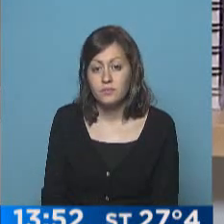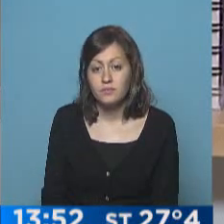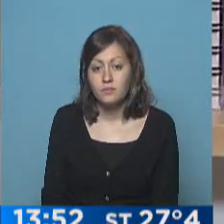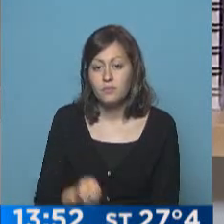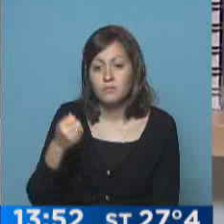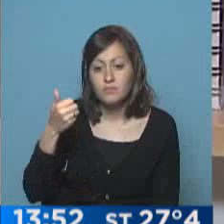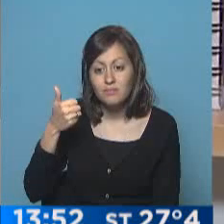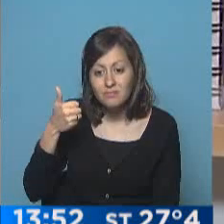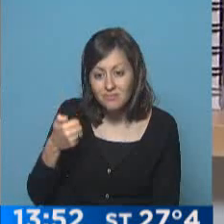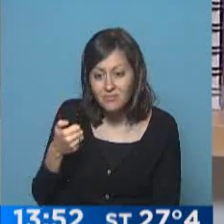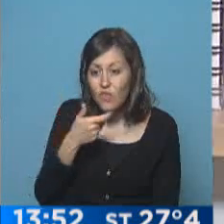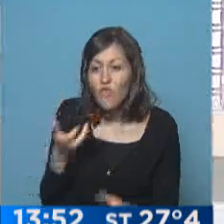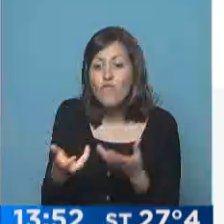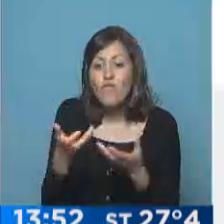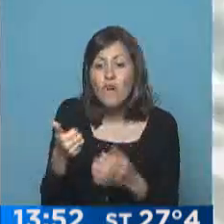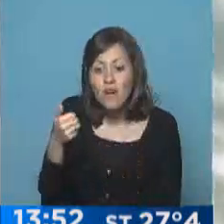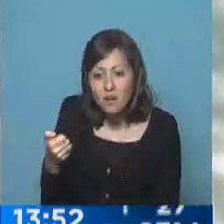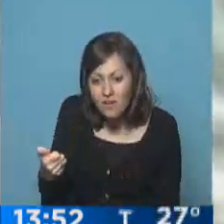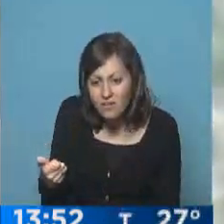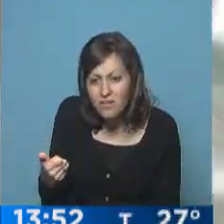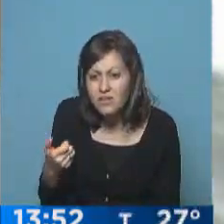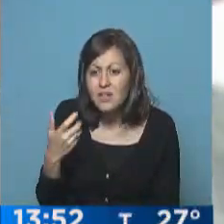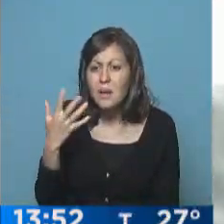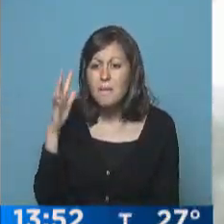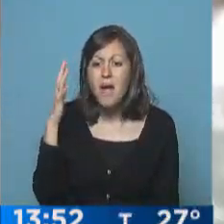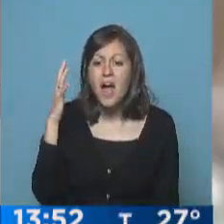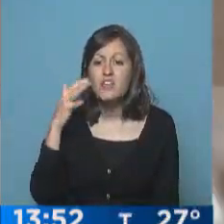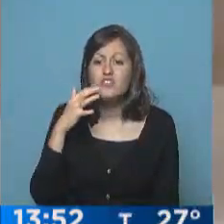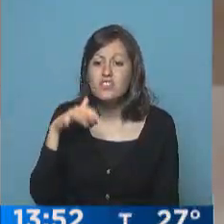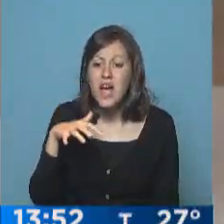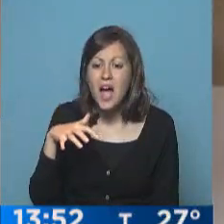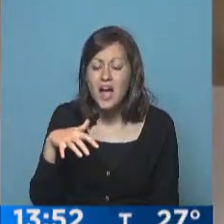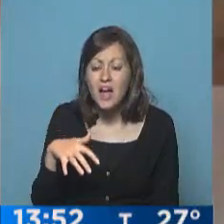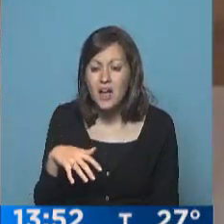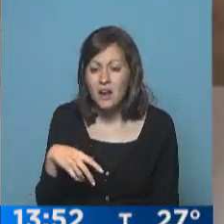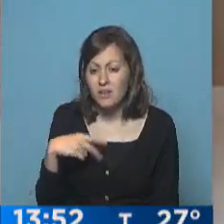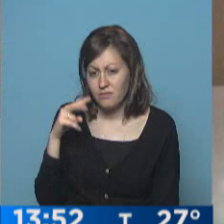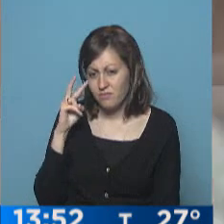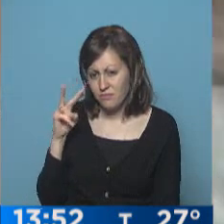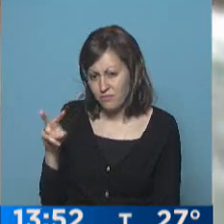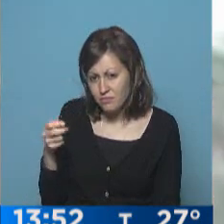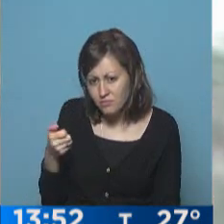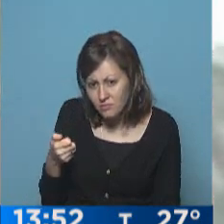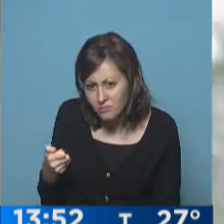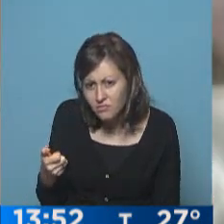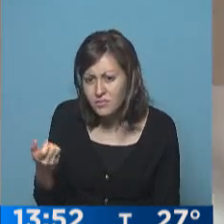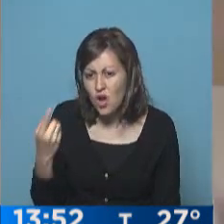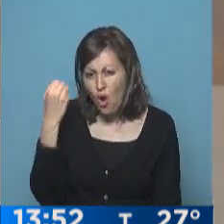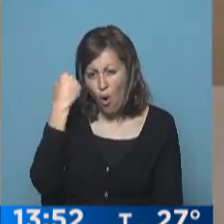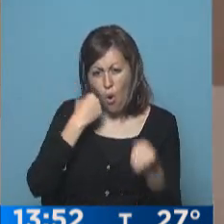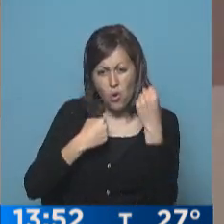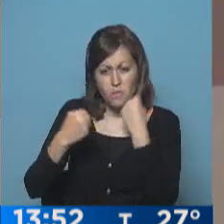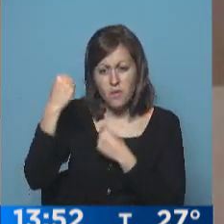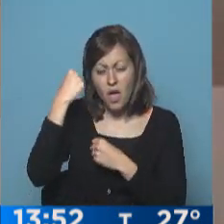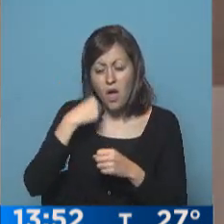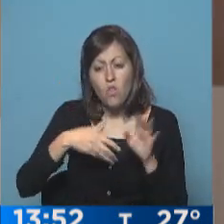encendedor y tenía sangre en la mano e lo empecé a mirar con El encendedor y estaba golpeado fui a